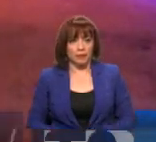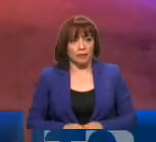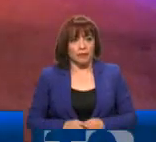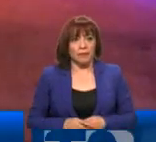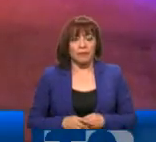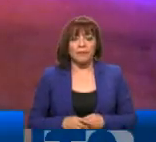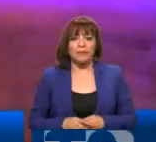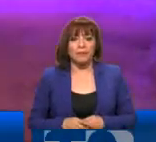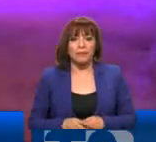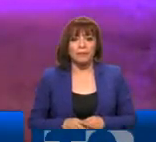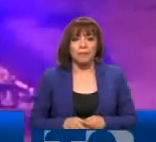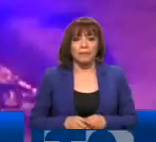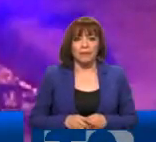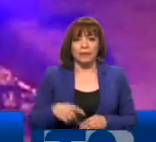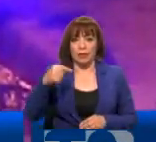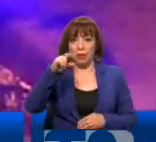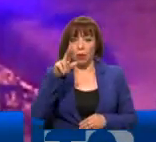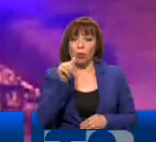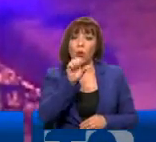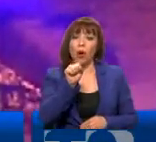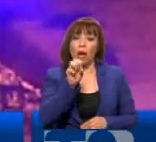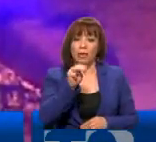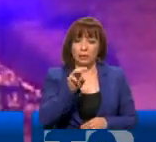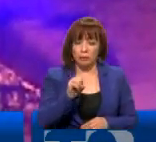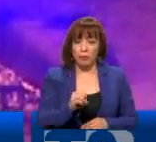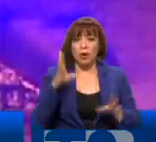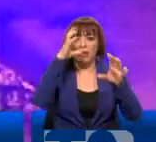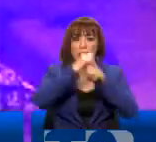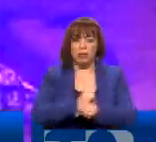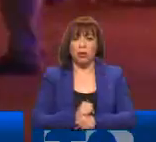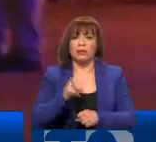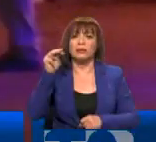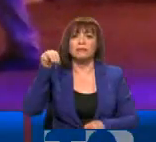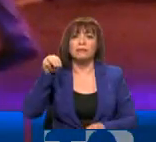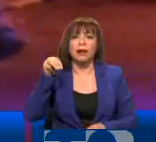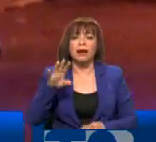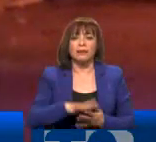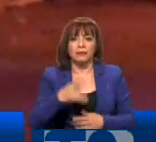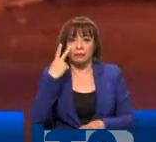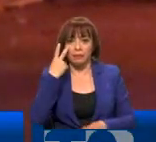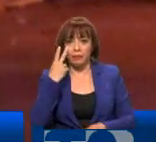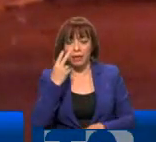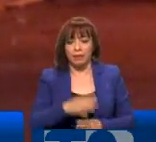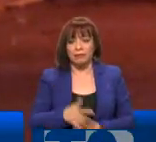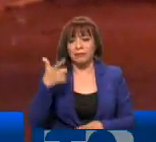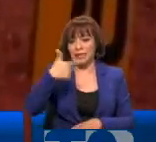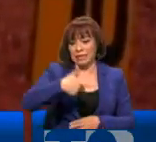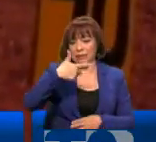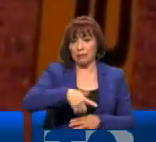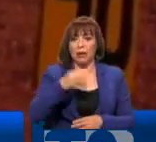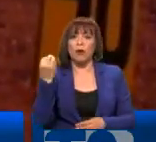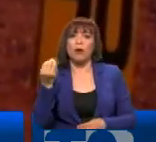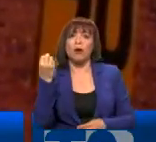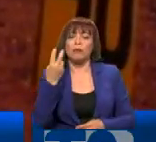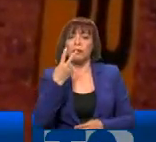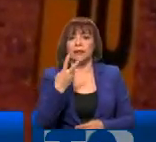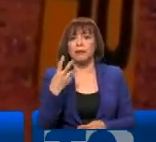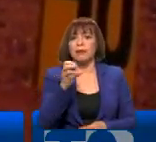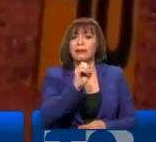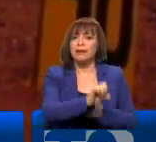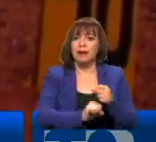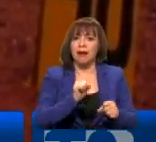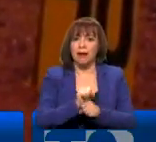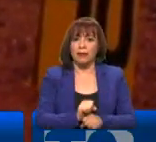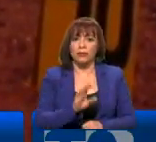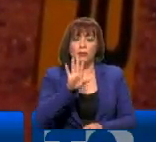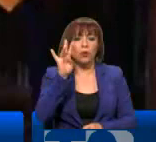En la cooperativa El Cóndor, en el Guasmo Sur, la noche de este martes asesinaron con 10 disparos a Ronald León Torres, de 20 años, frente a su esposa y sus dos